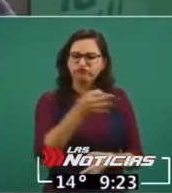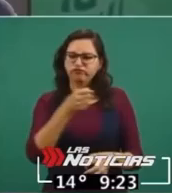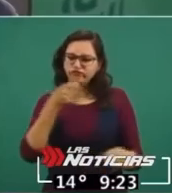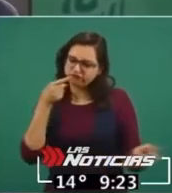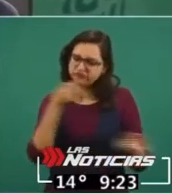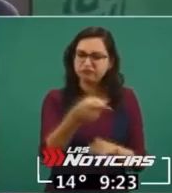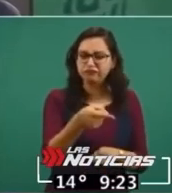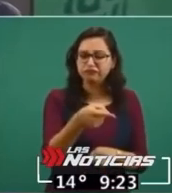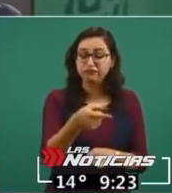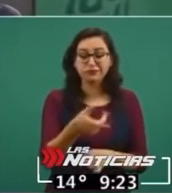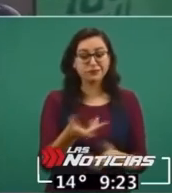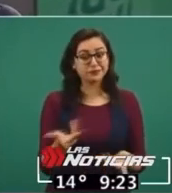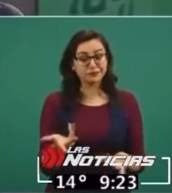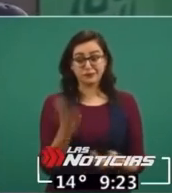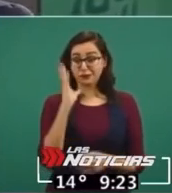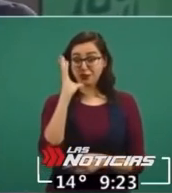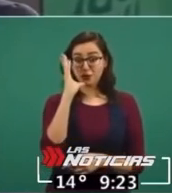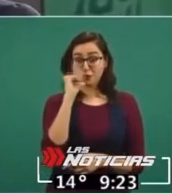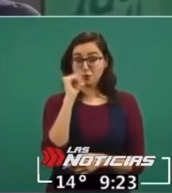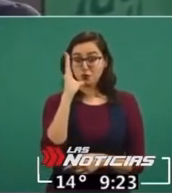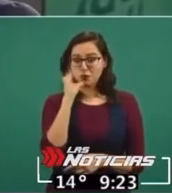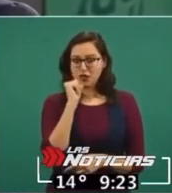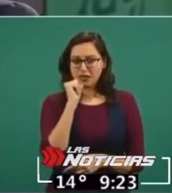y que no se pueden inventar